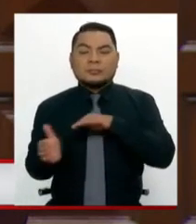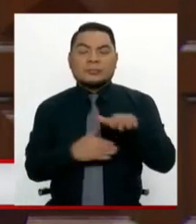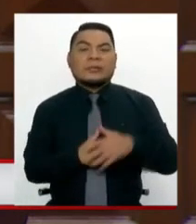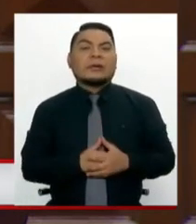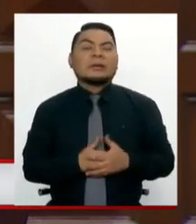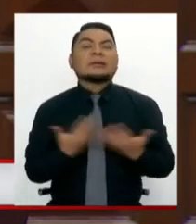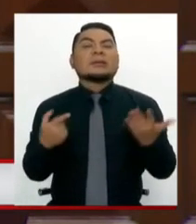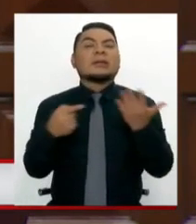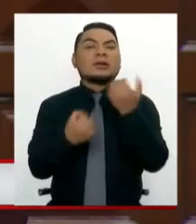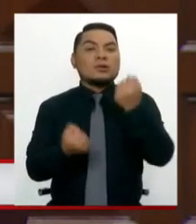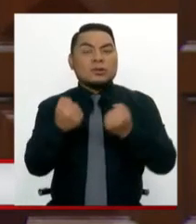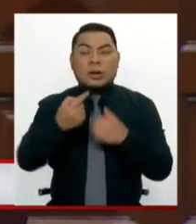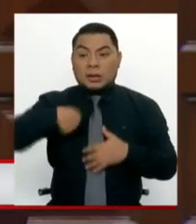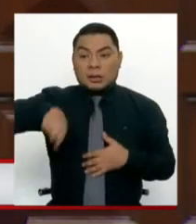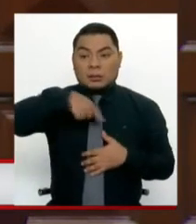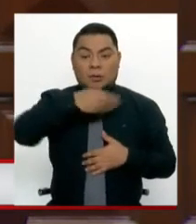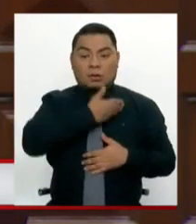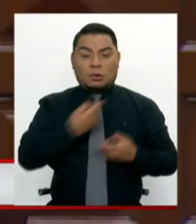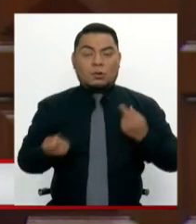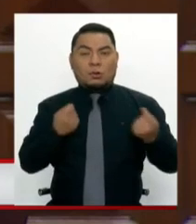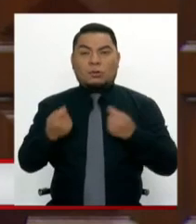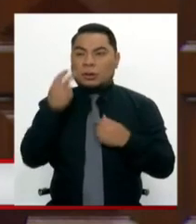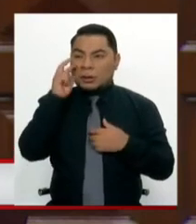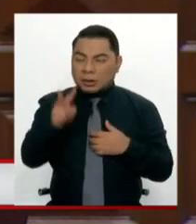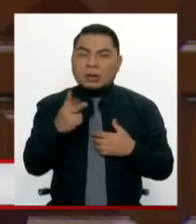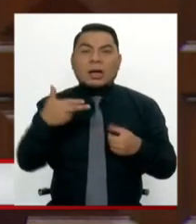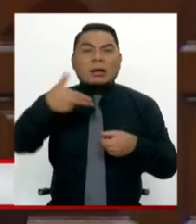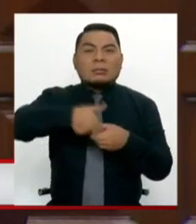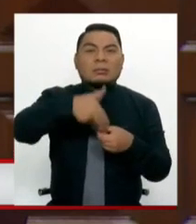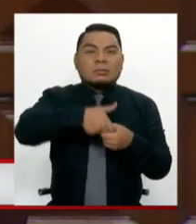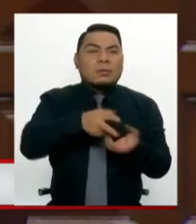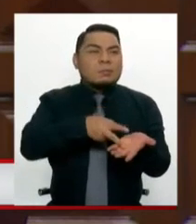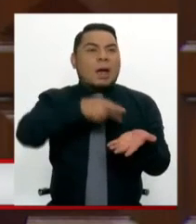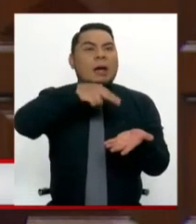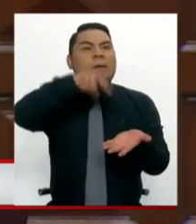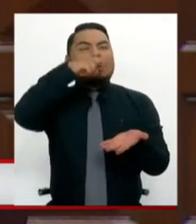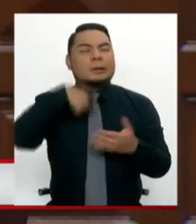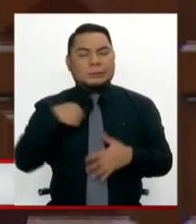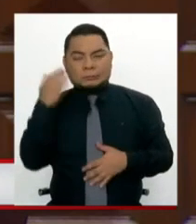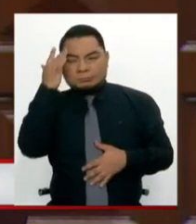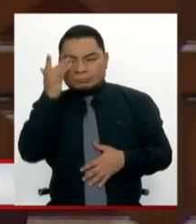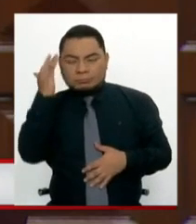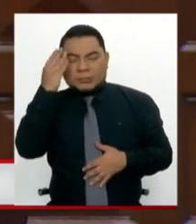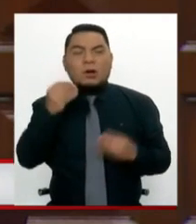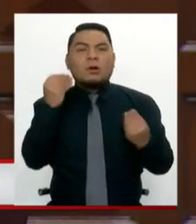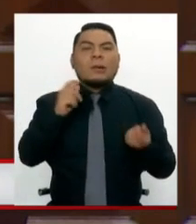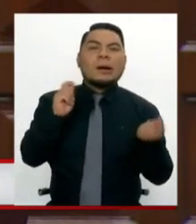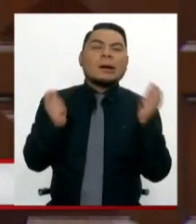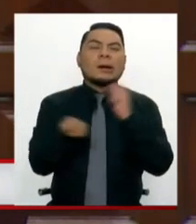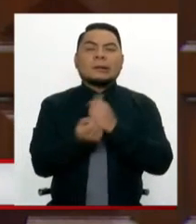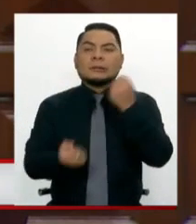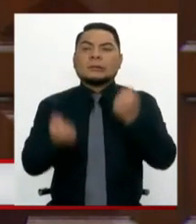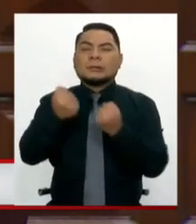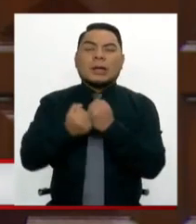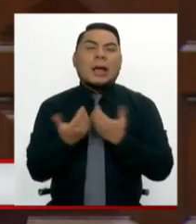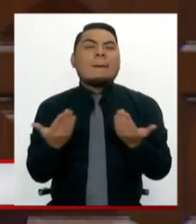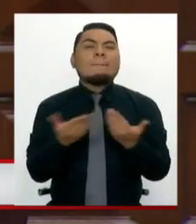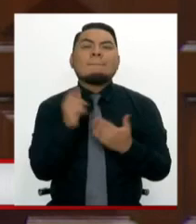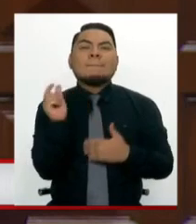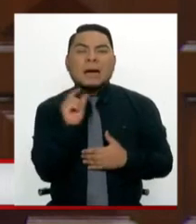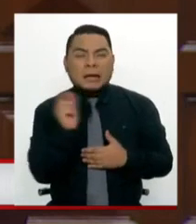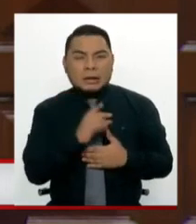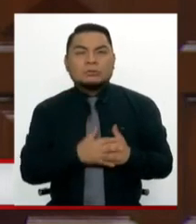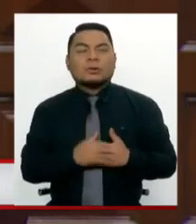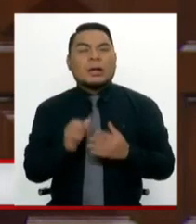Electromovilidad. Mi gobierno, ante el alza de precios de los combustibles, como alternativa de transporte barato, limpio y moderno